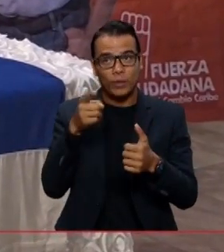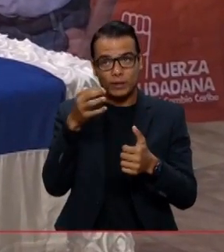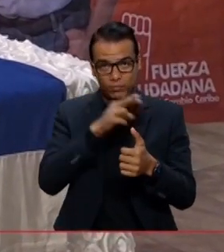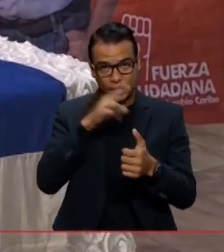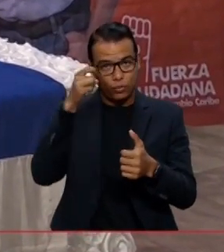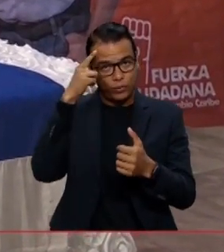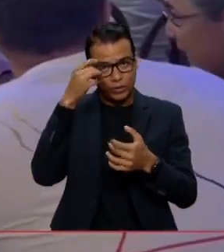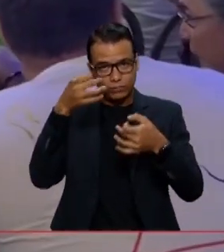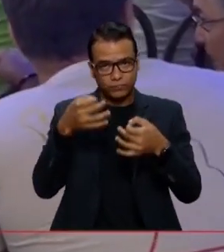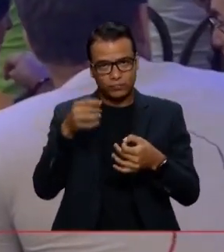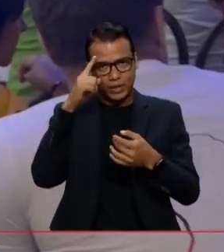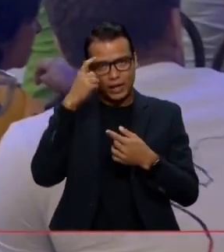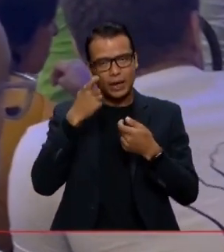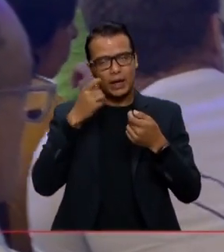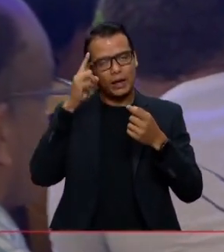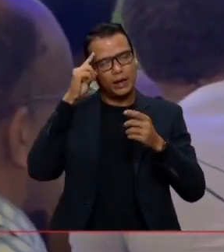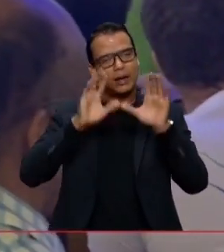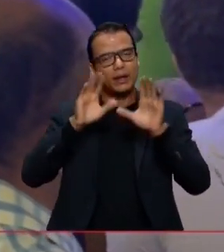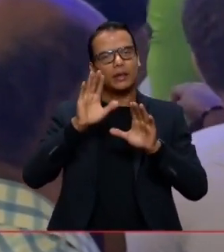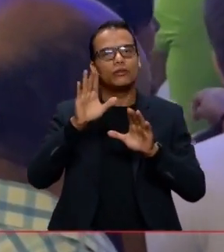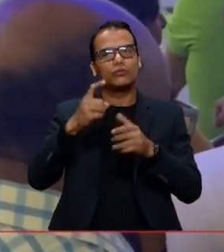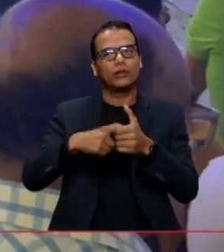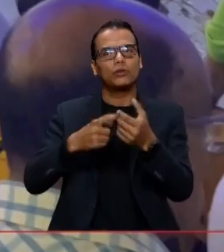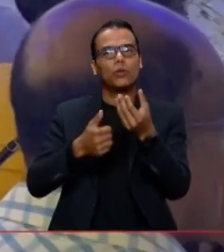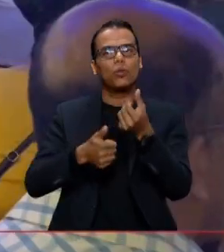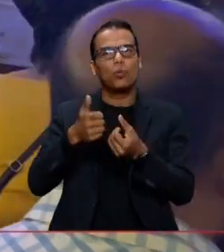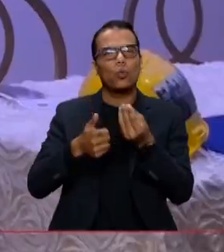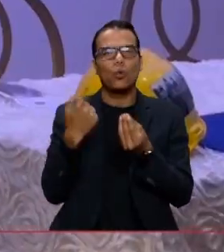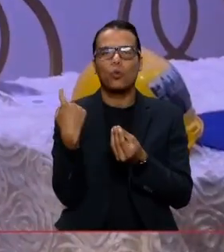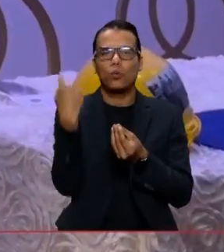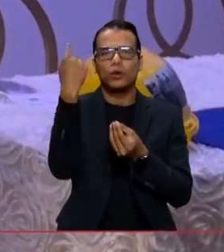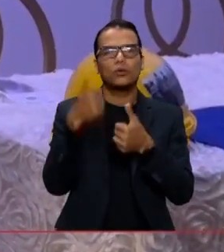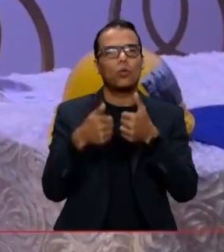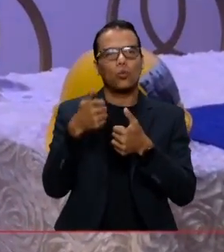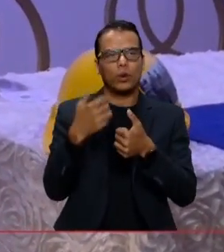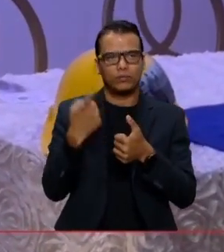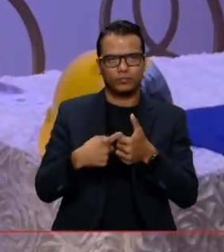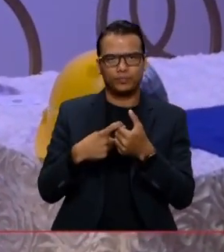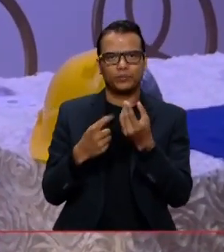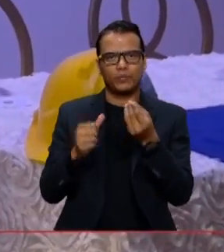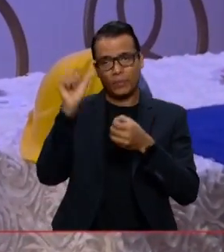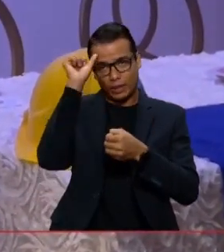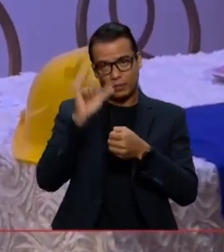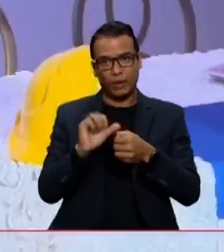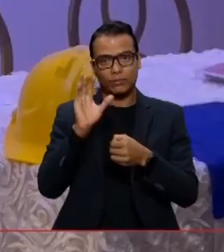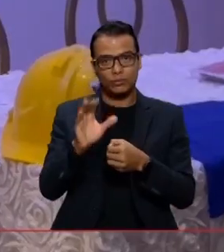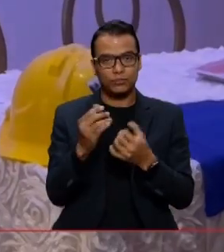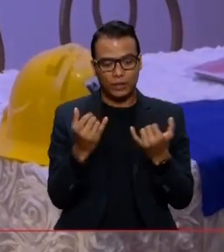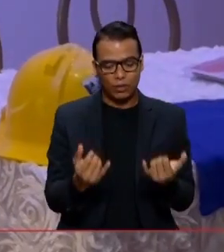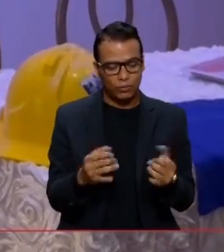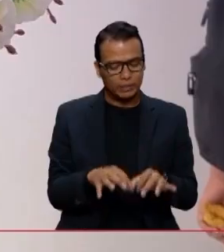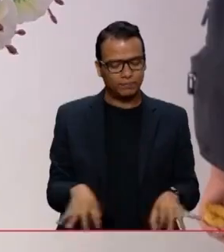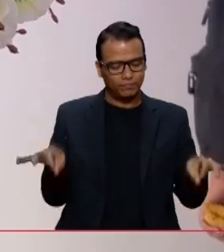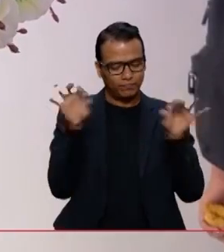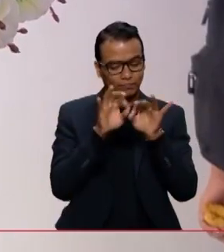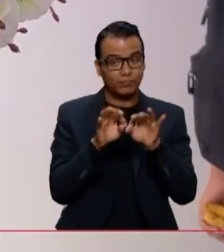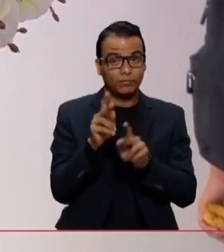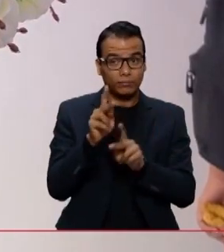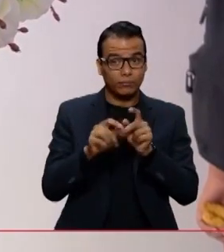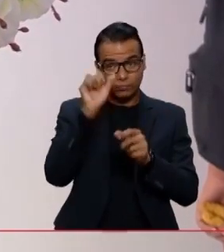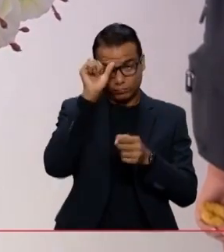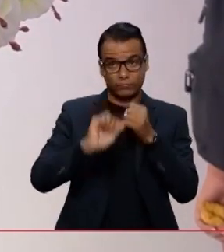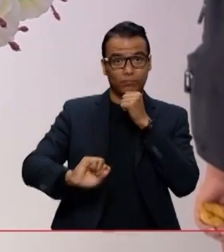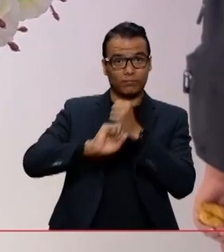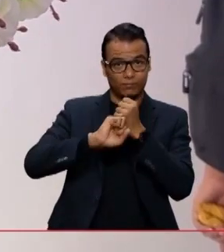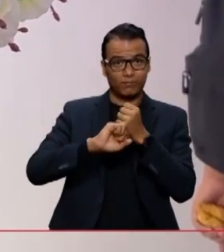es una alianza que suma, es una alianza que está invitando a todos los sectores a unirnos, pero sobre todo es una alianza que le hace una invitación no solo a Cali,